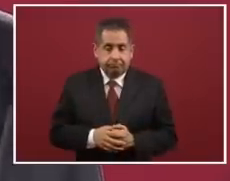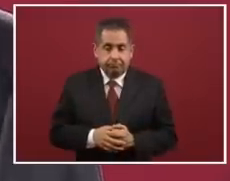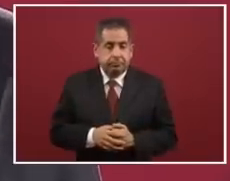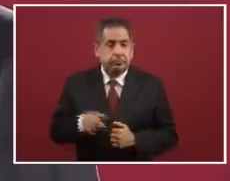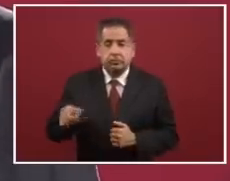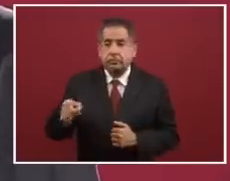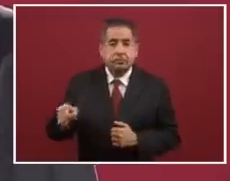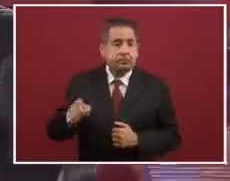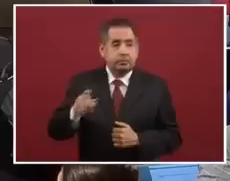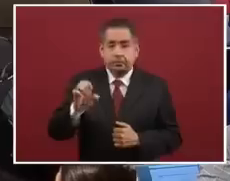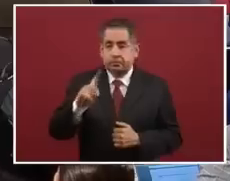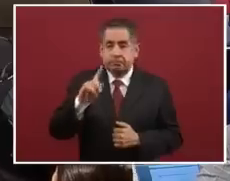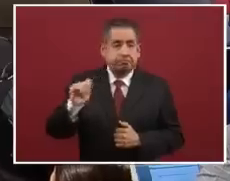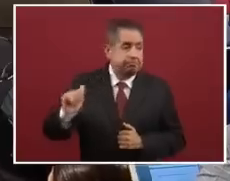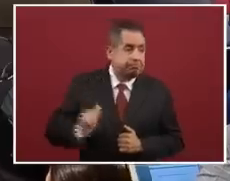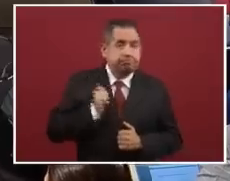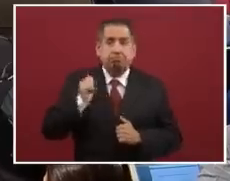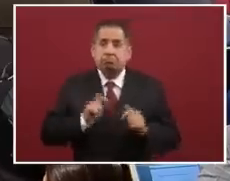autonombró